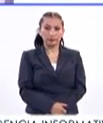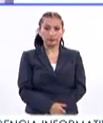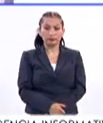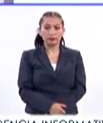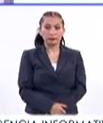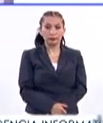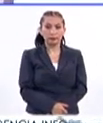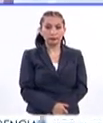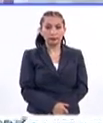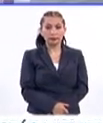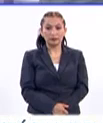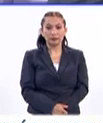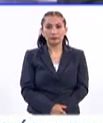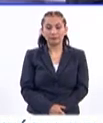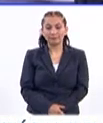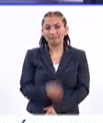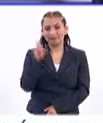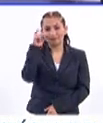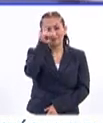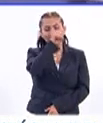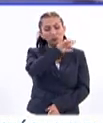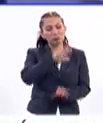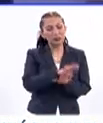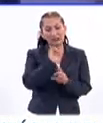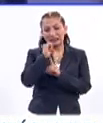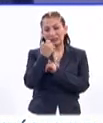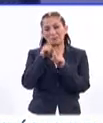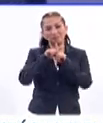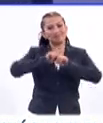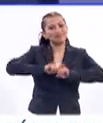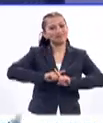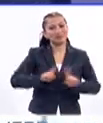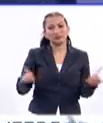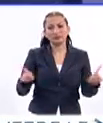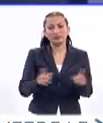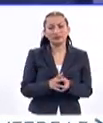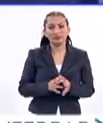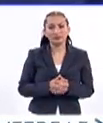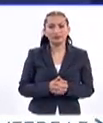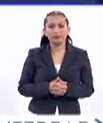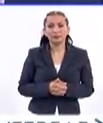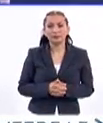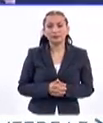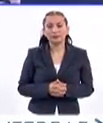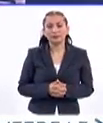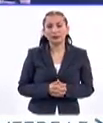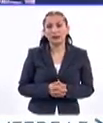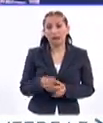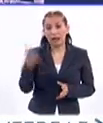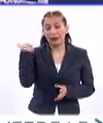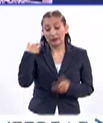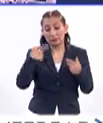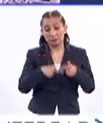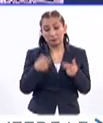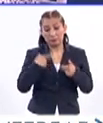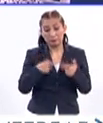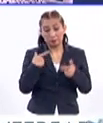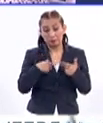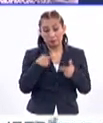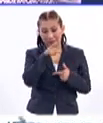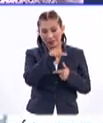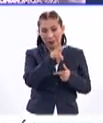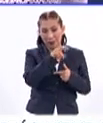Pues mira, cómo retomar es difícil porque la situación es muy distinta. Antes una persona podía,